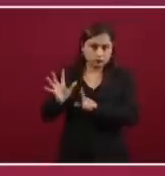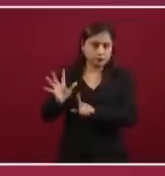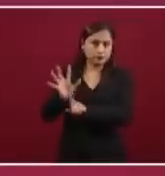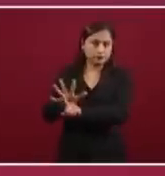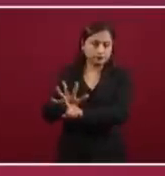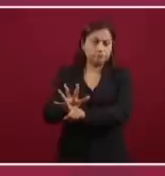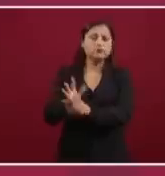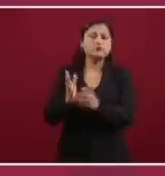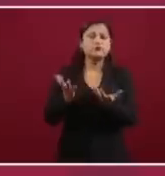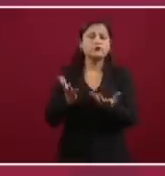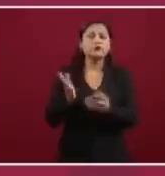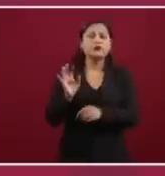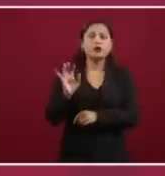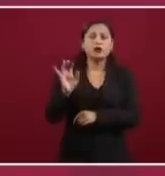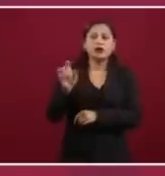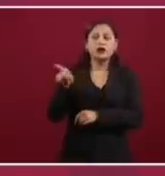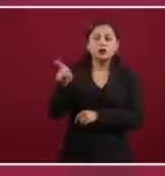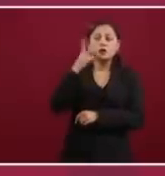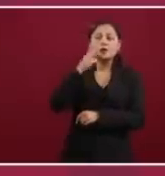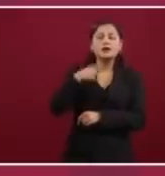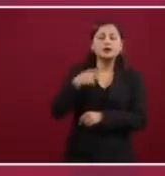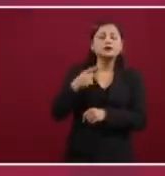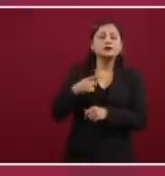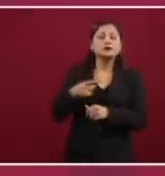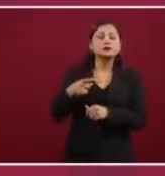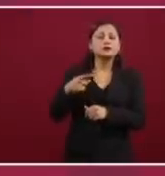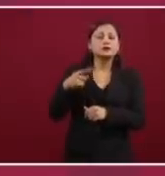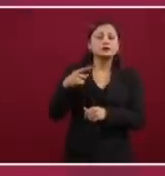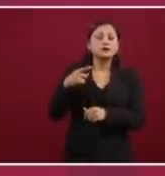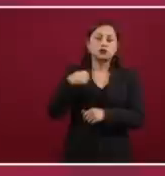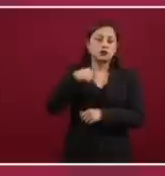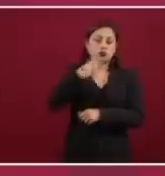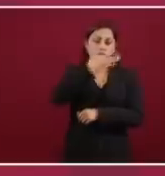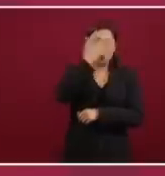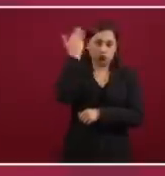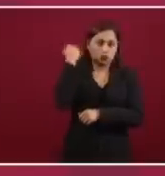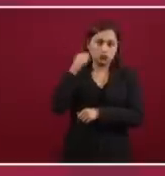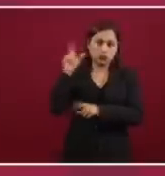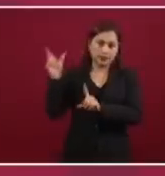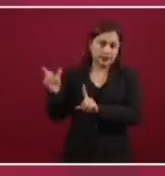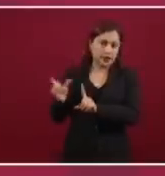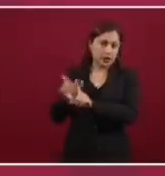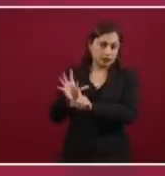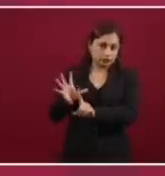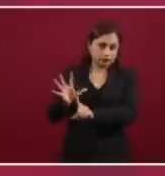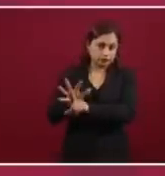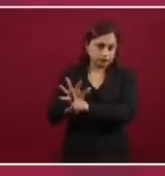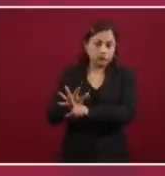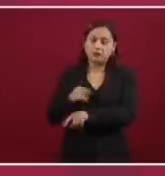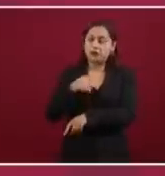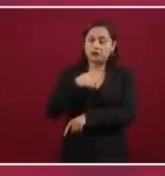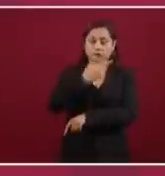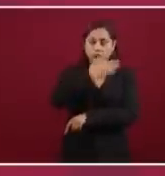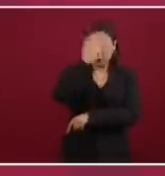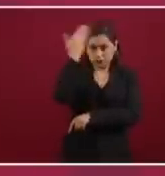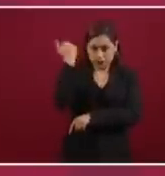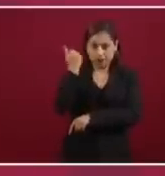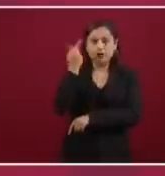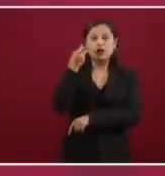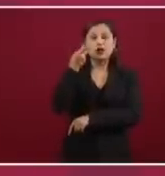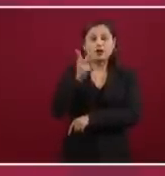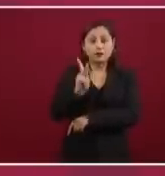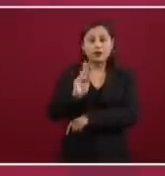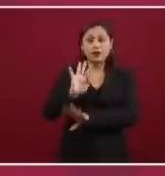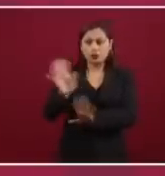no sabía yo en particular del operativo. Tengo el informe de que se está